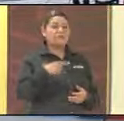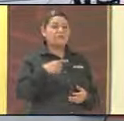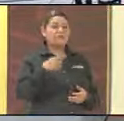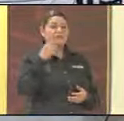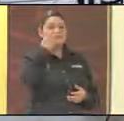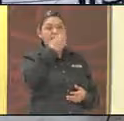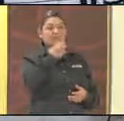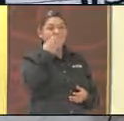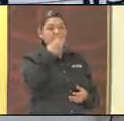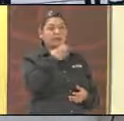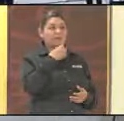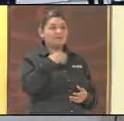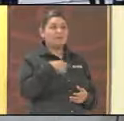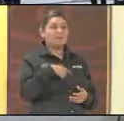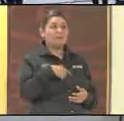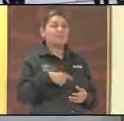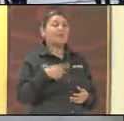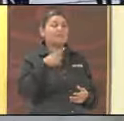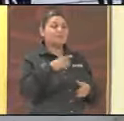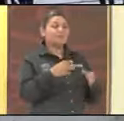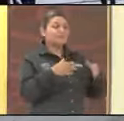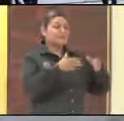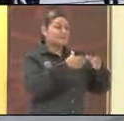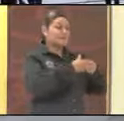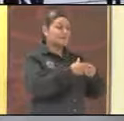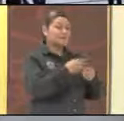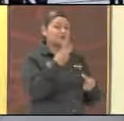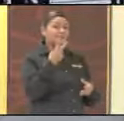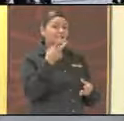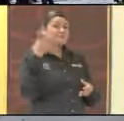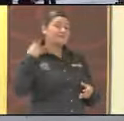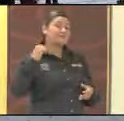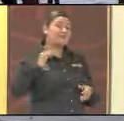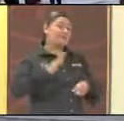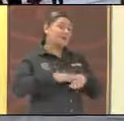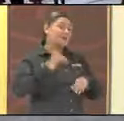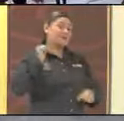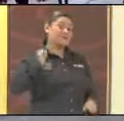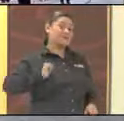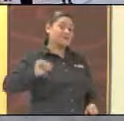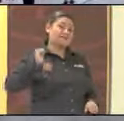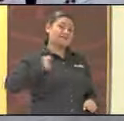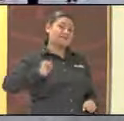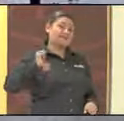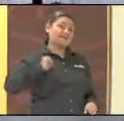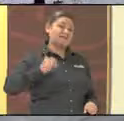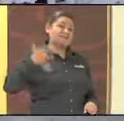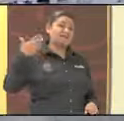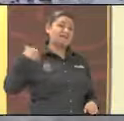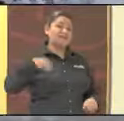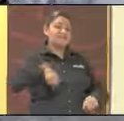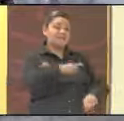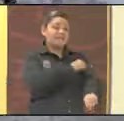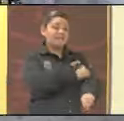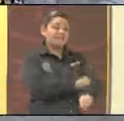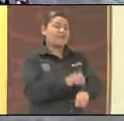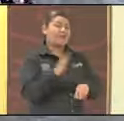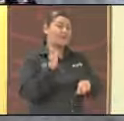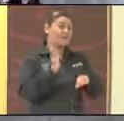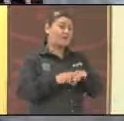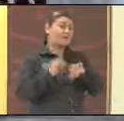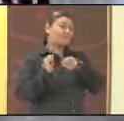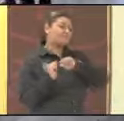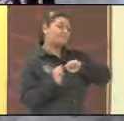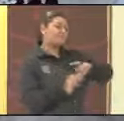Altamira, sector 2, uno de los sectores más antiguos de Altamira y más de los más abandonados. Miren, los baños que están